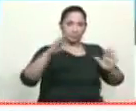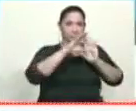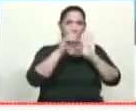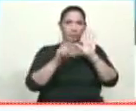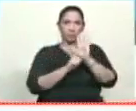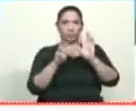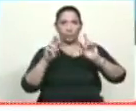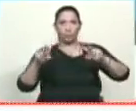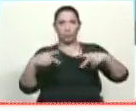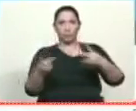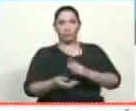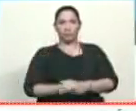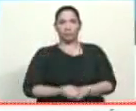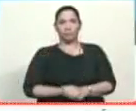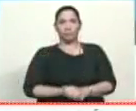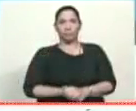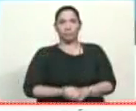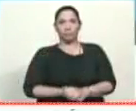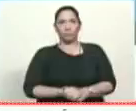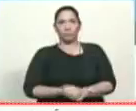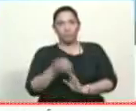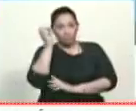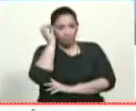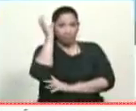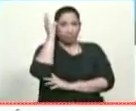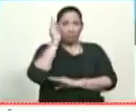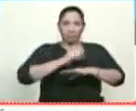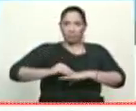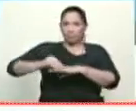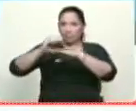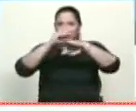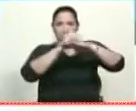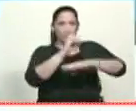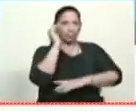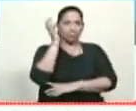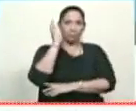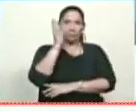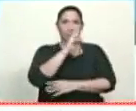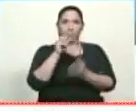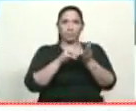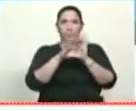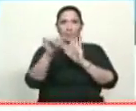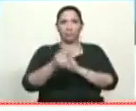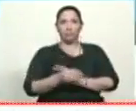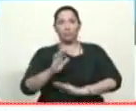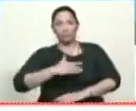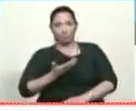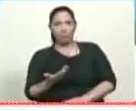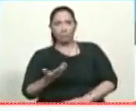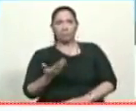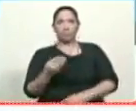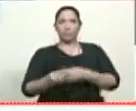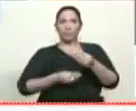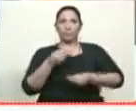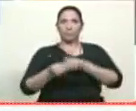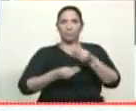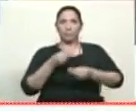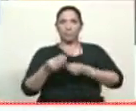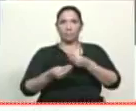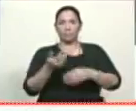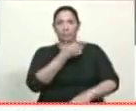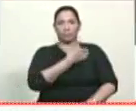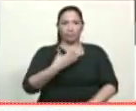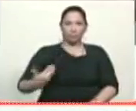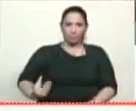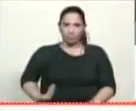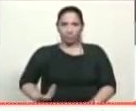Constitución. La iniciativa de convocatoria a la Asamblea Nacional Constituyente podrán tomarla el presidente